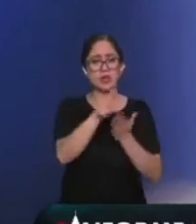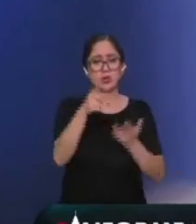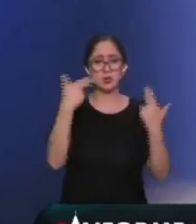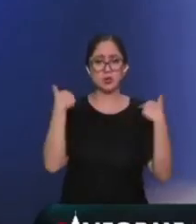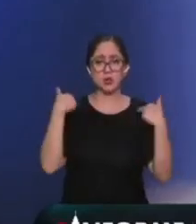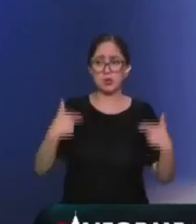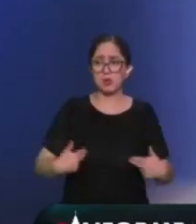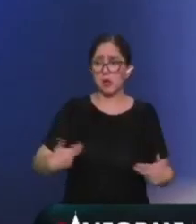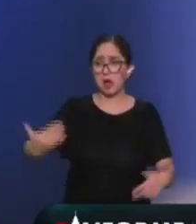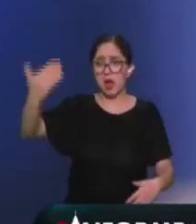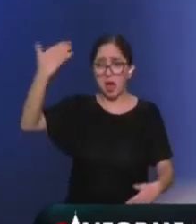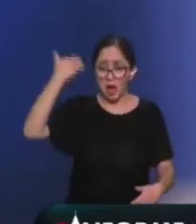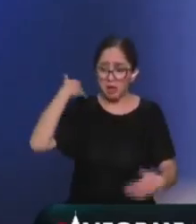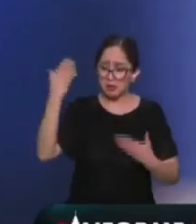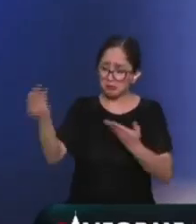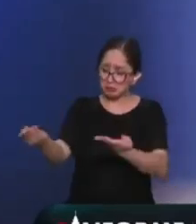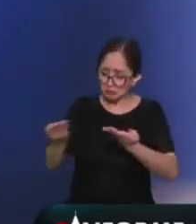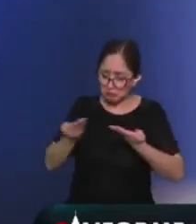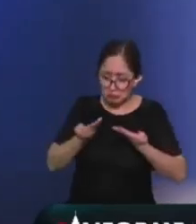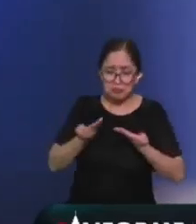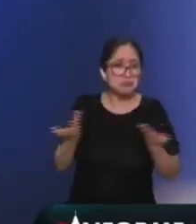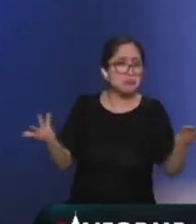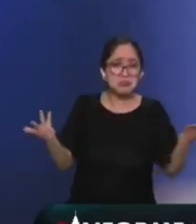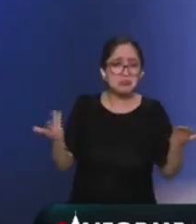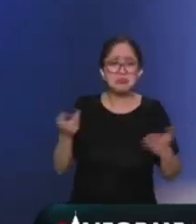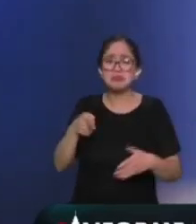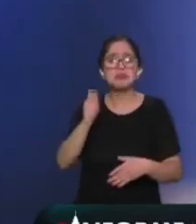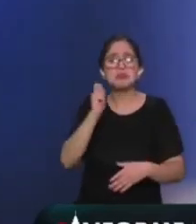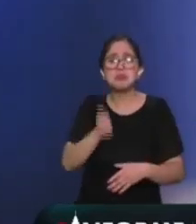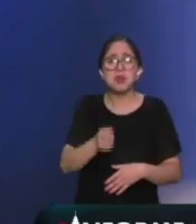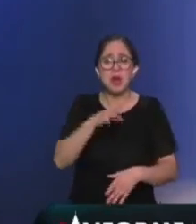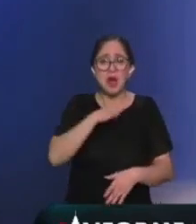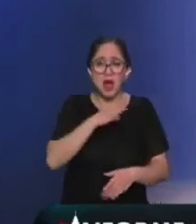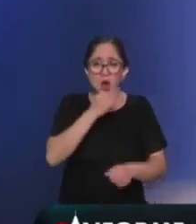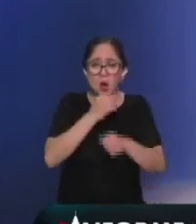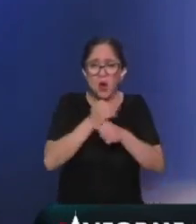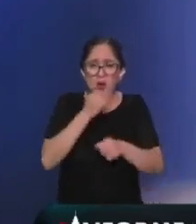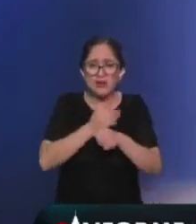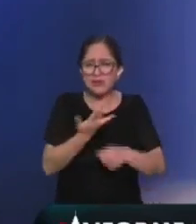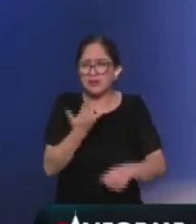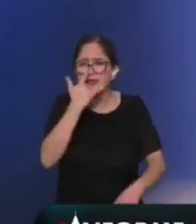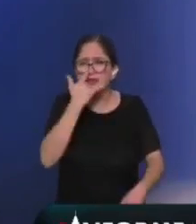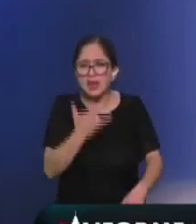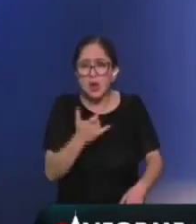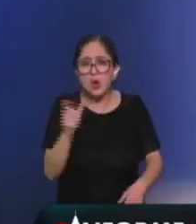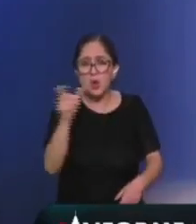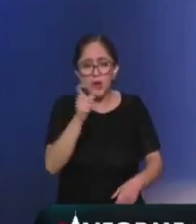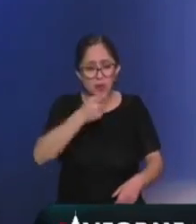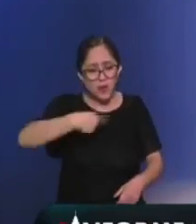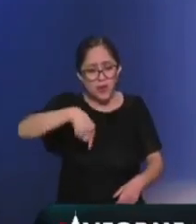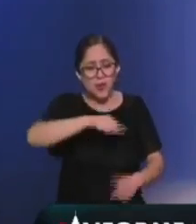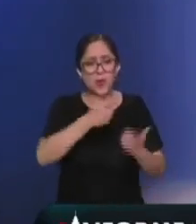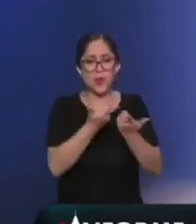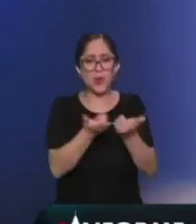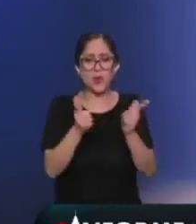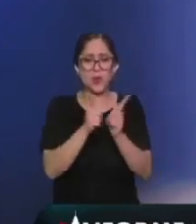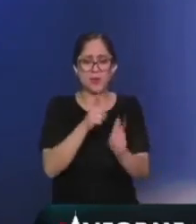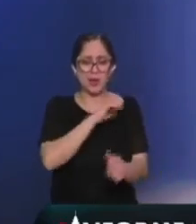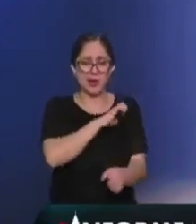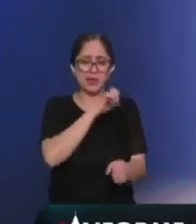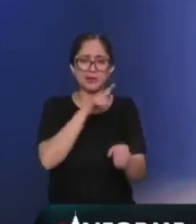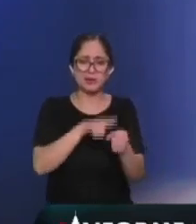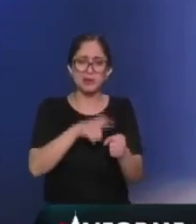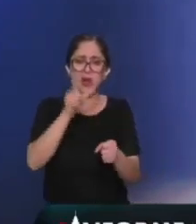momento tuvieron en sus manos el caso que tiene un punto de inflexión cuando llega un grupo de trabajo especializado en